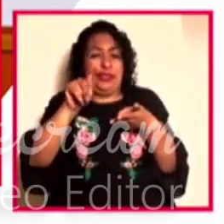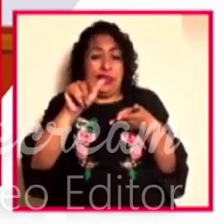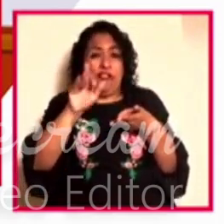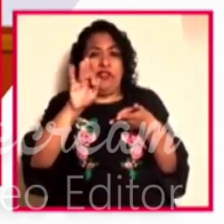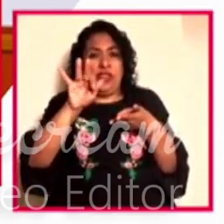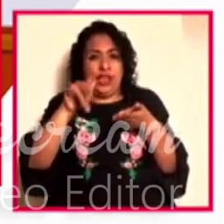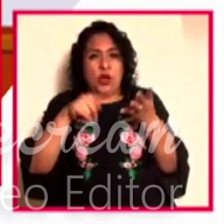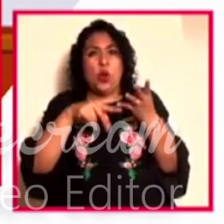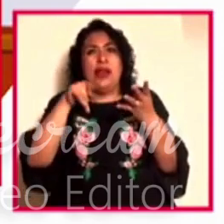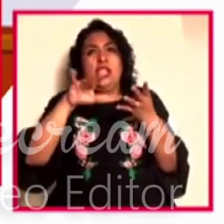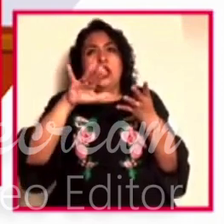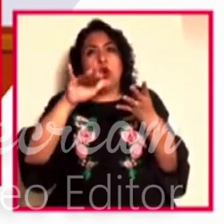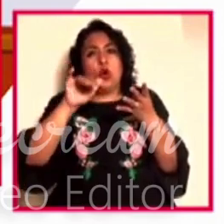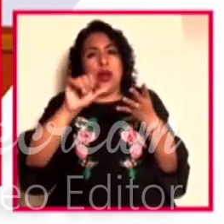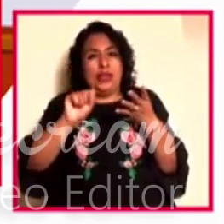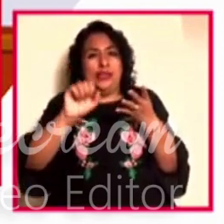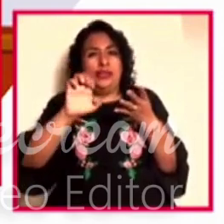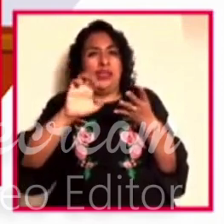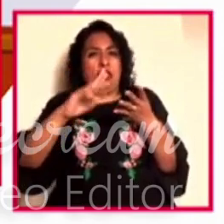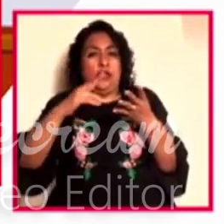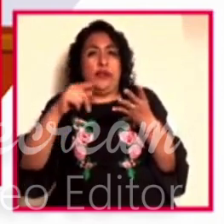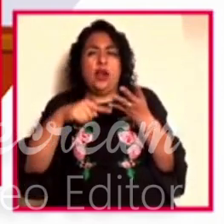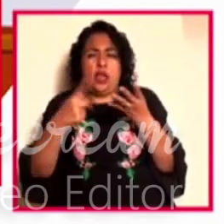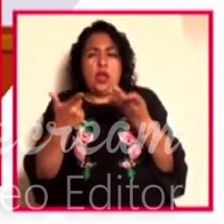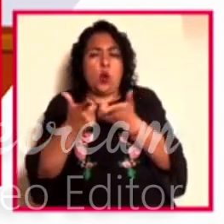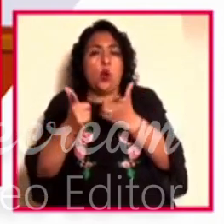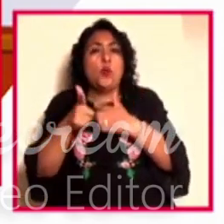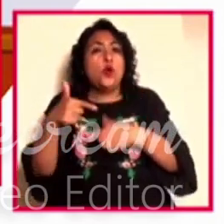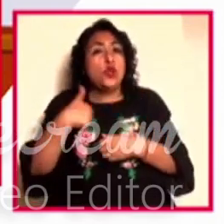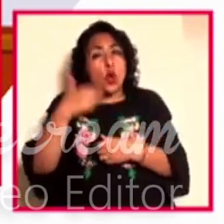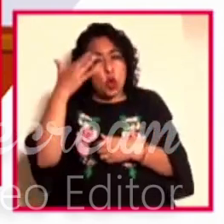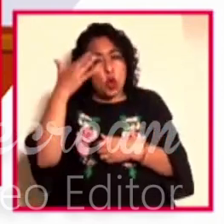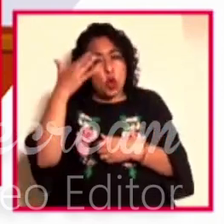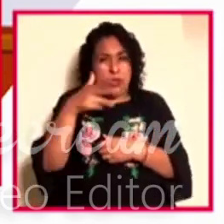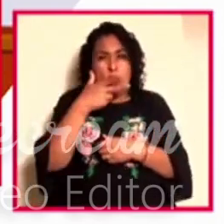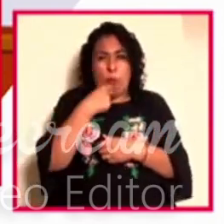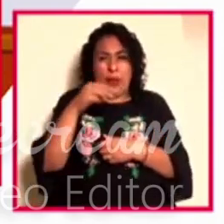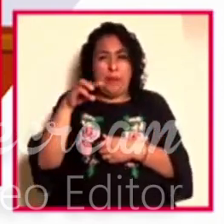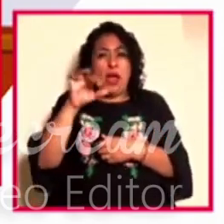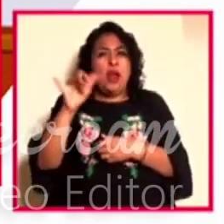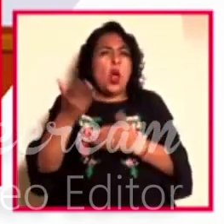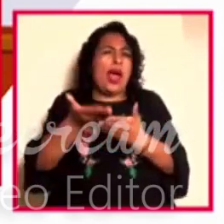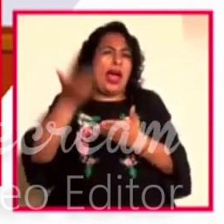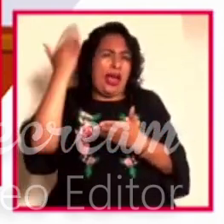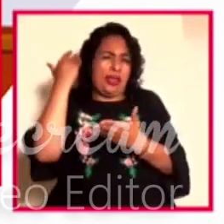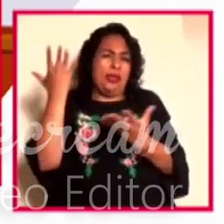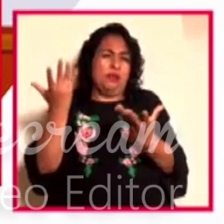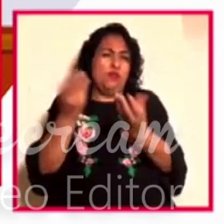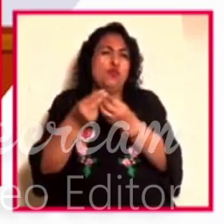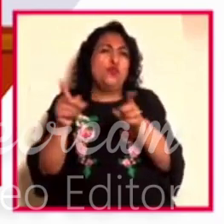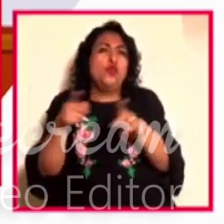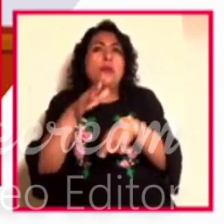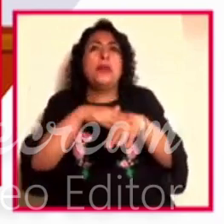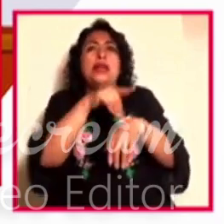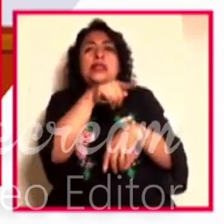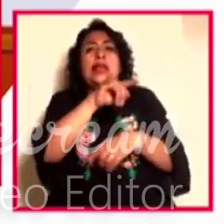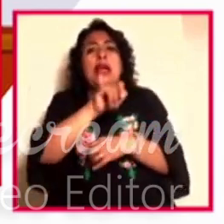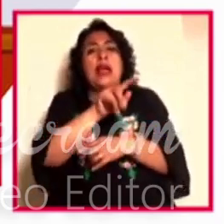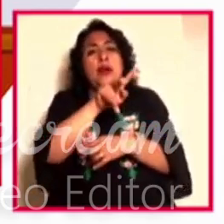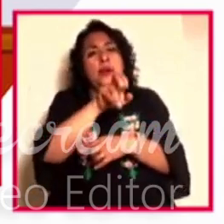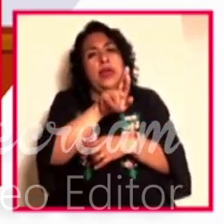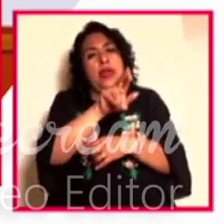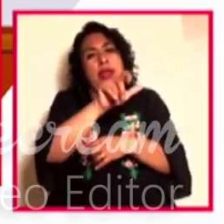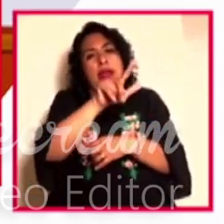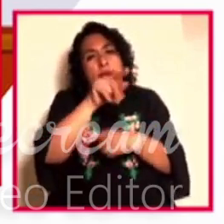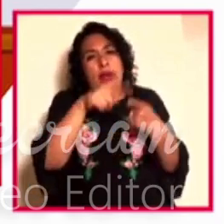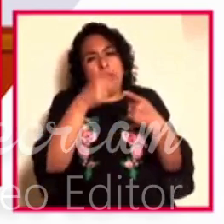Echeverría. Teníamos un grupo. Yo conocí a Mario de tiempo atrás por los músicos, pero sobre todo por Javier Álvarez, el compositor, por Mercedes